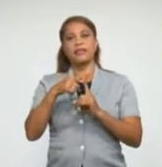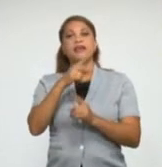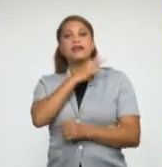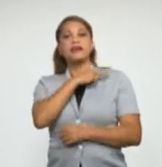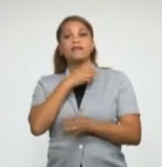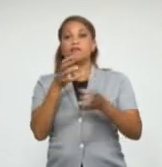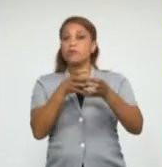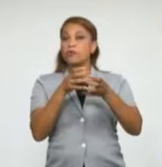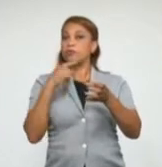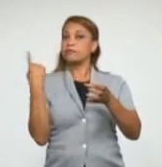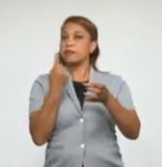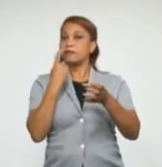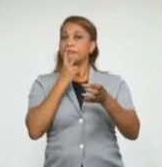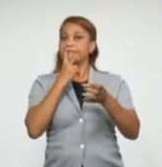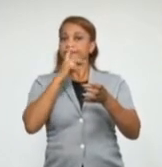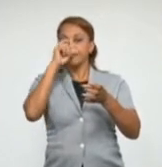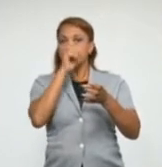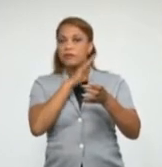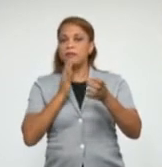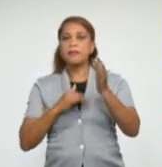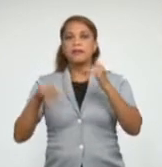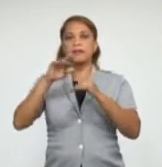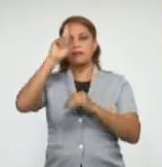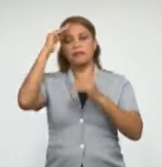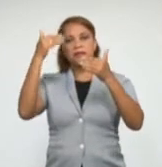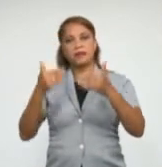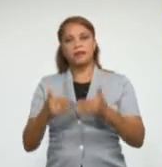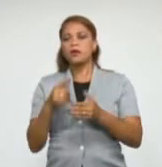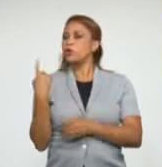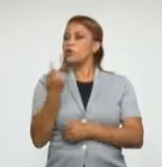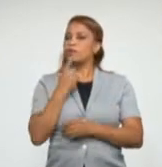de Pediatría del Ministerio de Salud Pública. Nosotros nos vemos